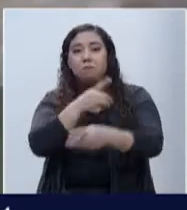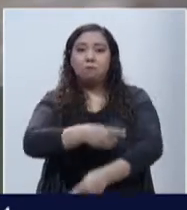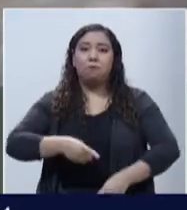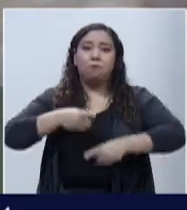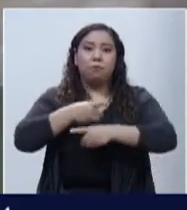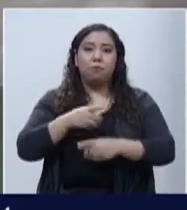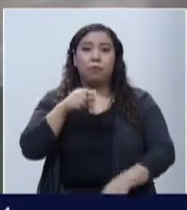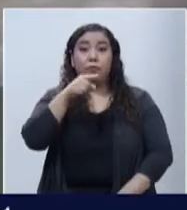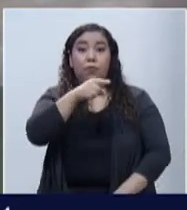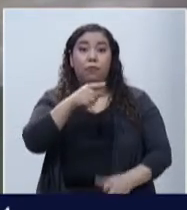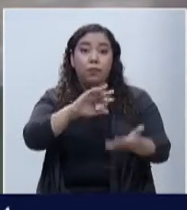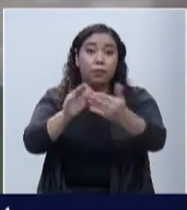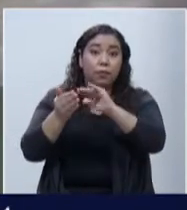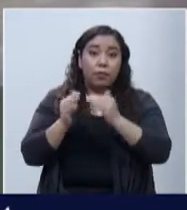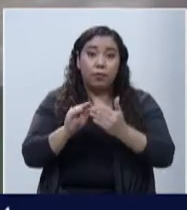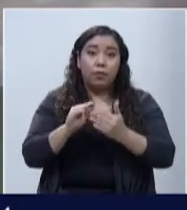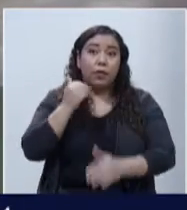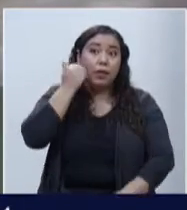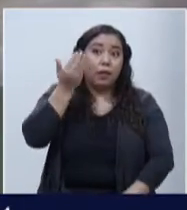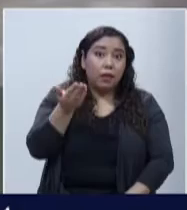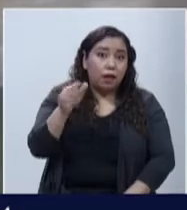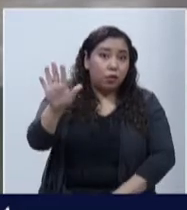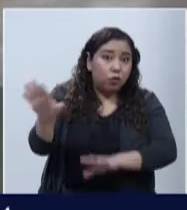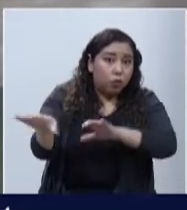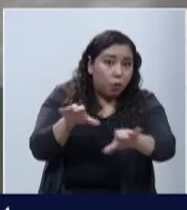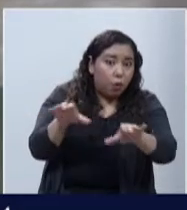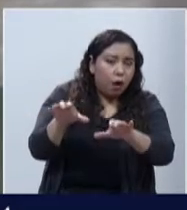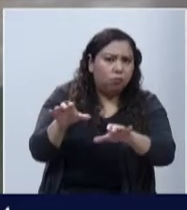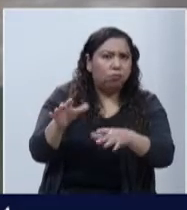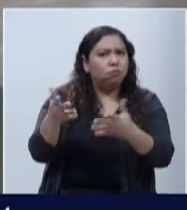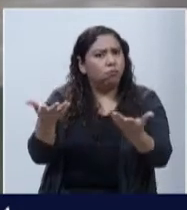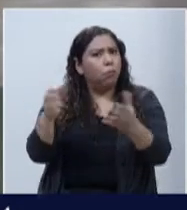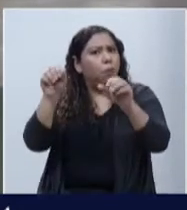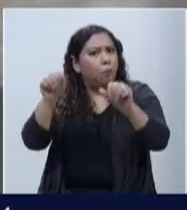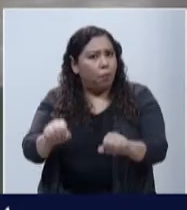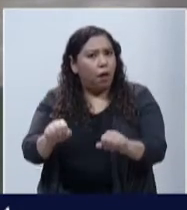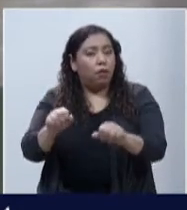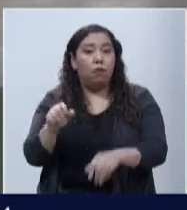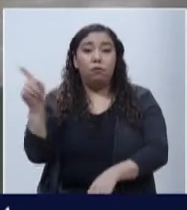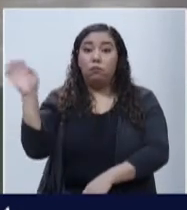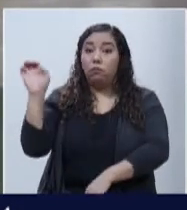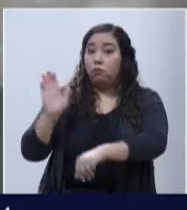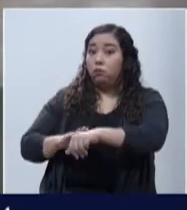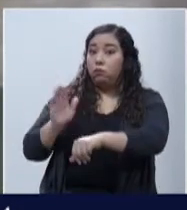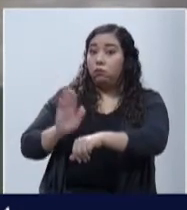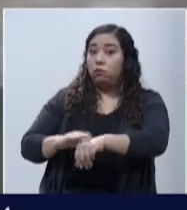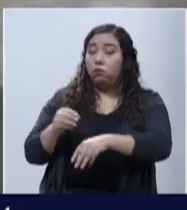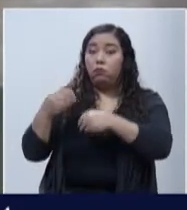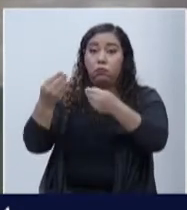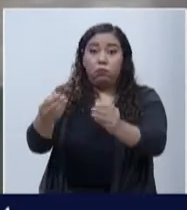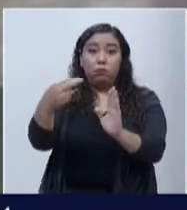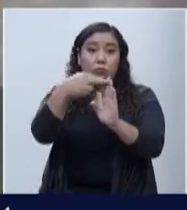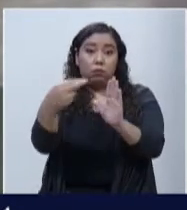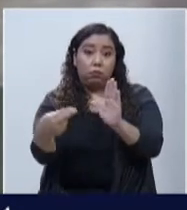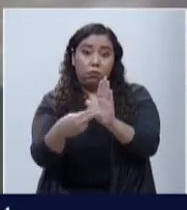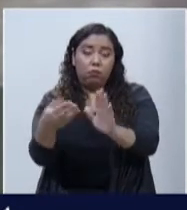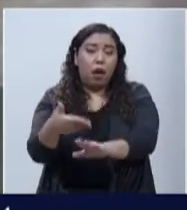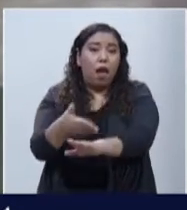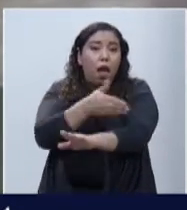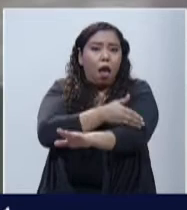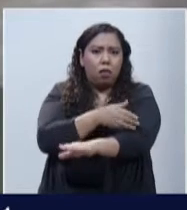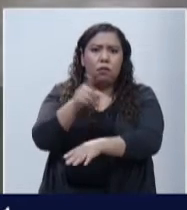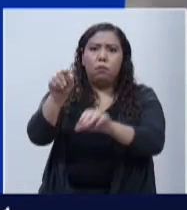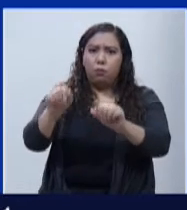o destinos que están pensando en algún tipo de actividad siempre y cuando vayan aplicando protocolos de bioseguridad con la previa autorización de singer